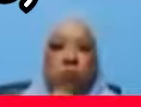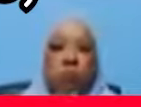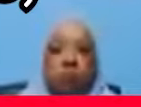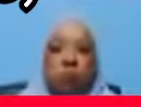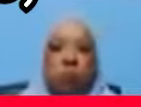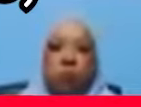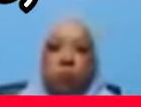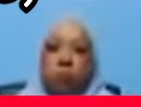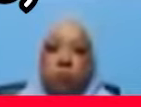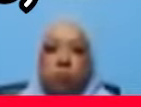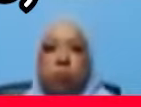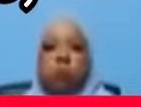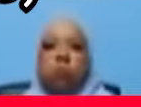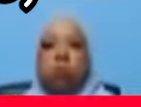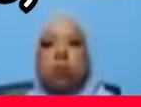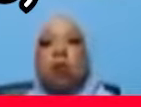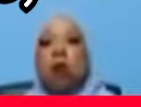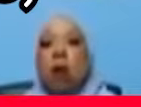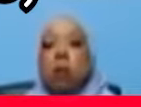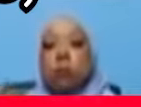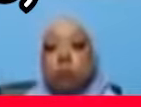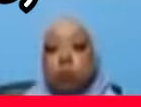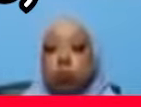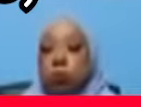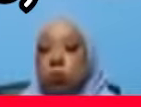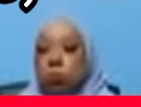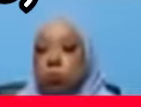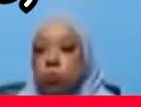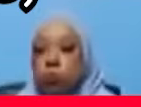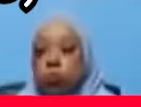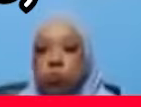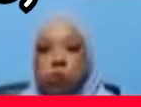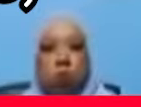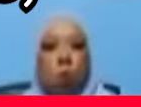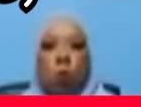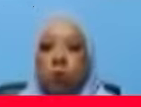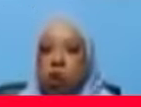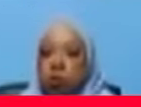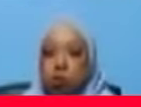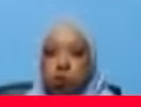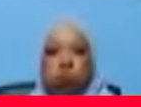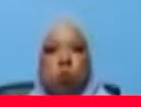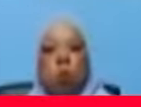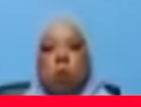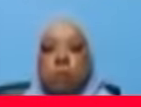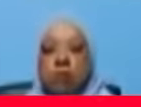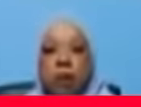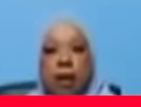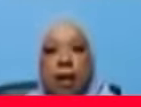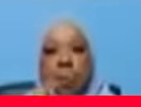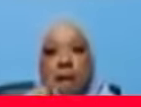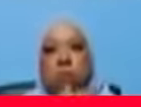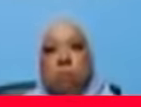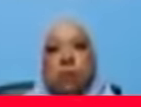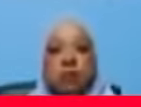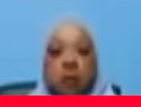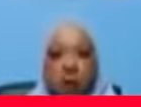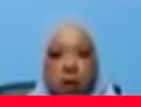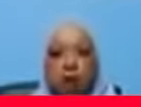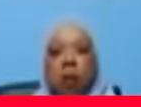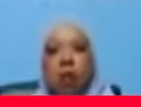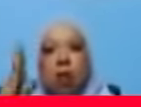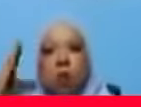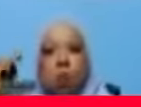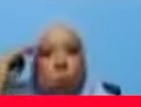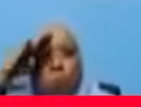Hubo elecciones. Bolsonaro no reconoció los resultados. Hubo recursos ante